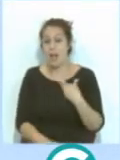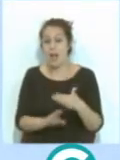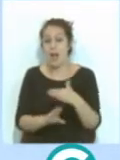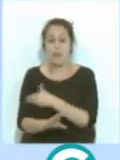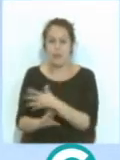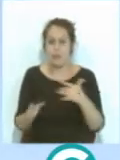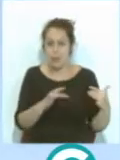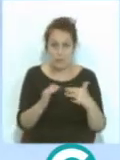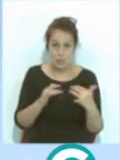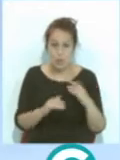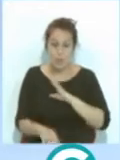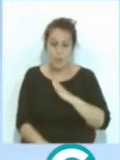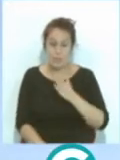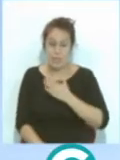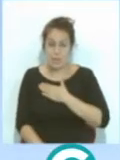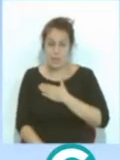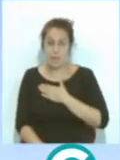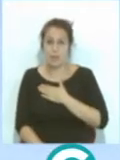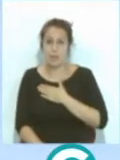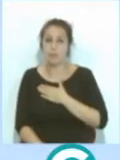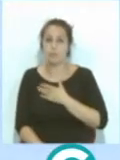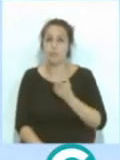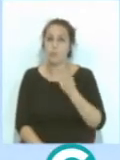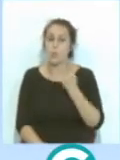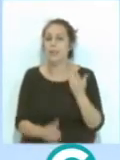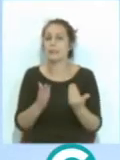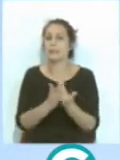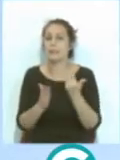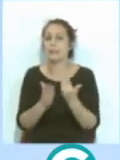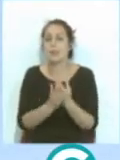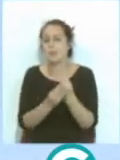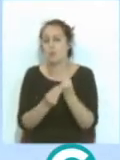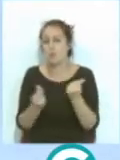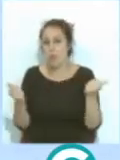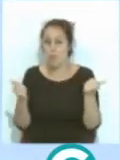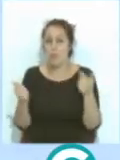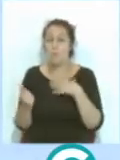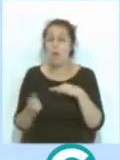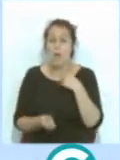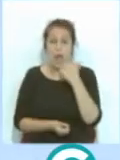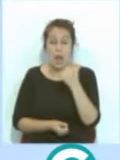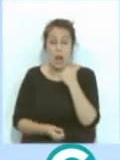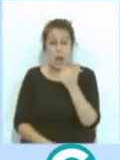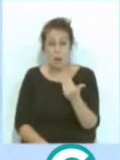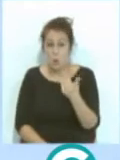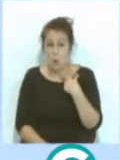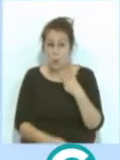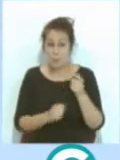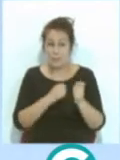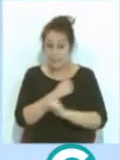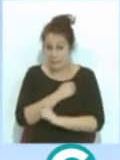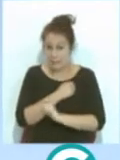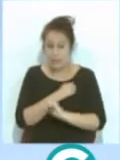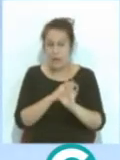del partido. Mañana habrá una sesión muy suave, igual hay algunas cuestiones tácticas